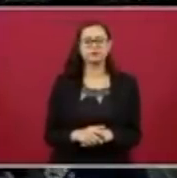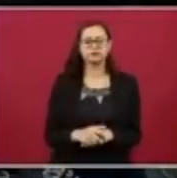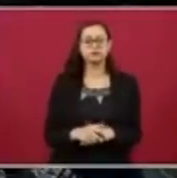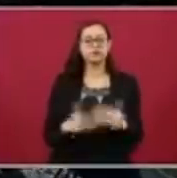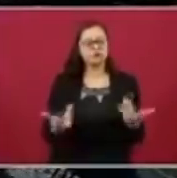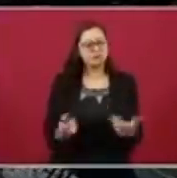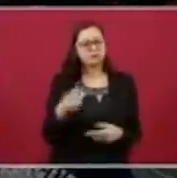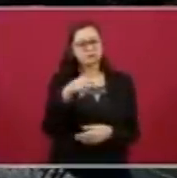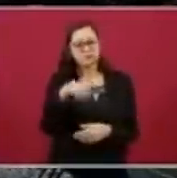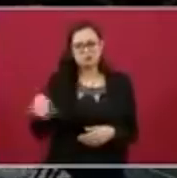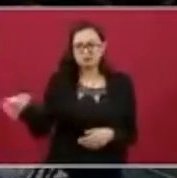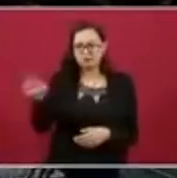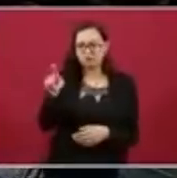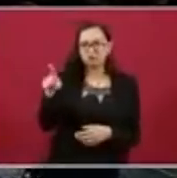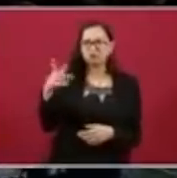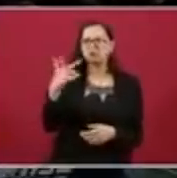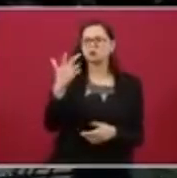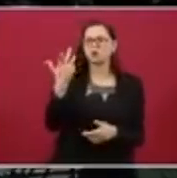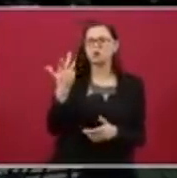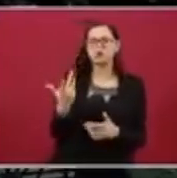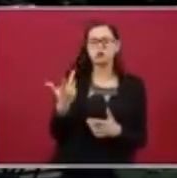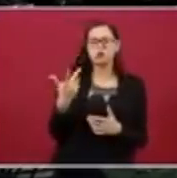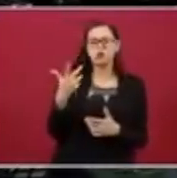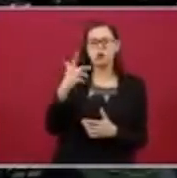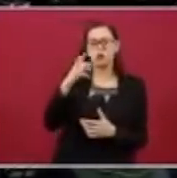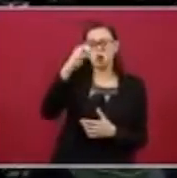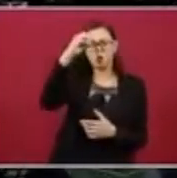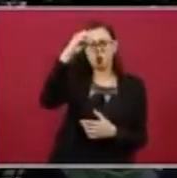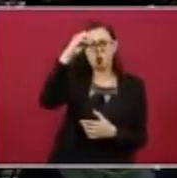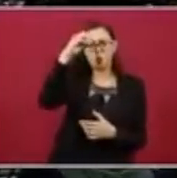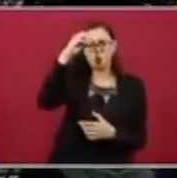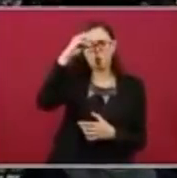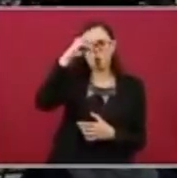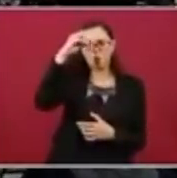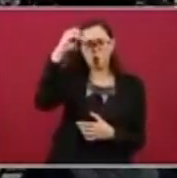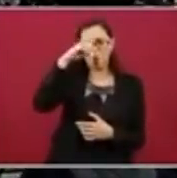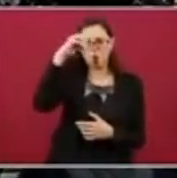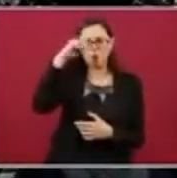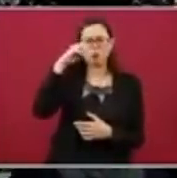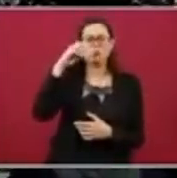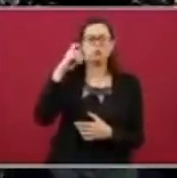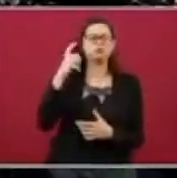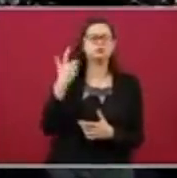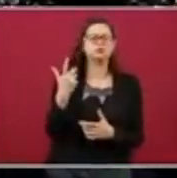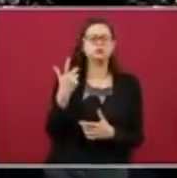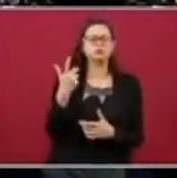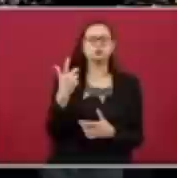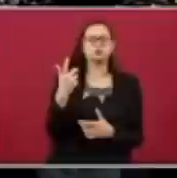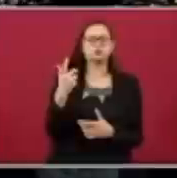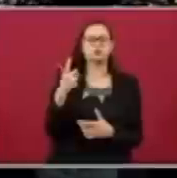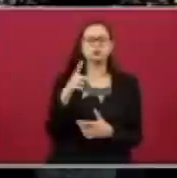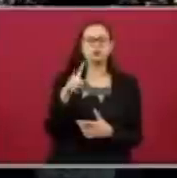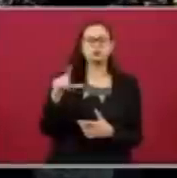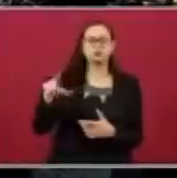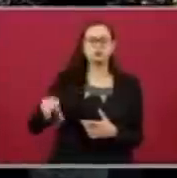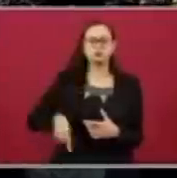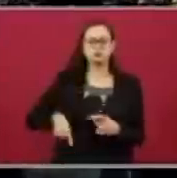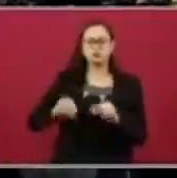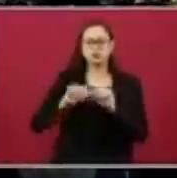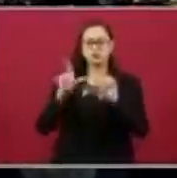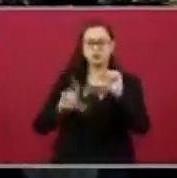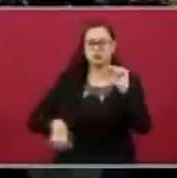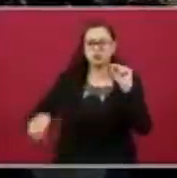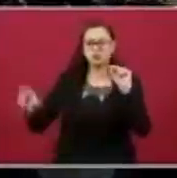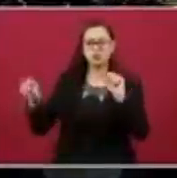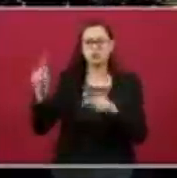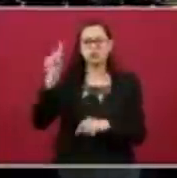la opinión del grupo de mujeres del Gobierno de la República